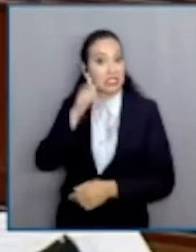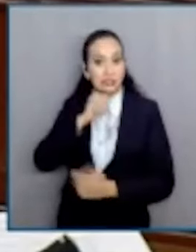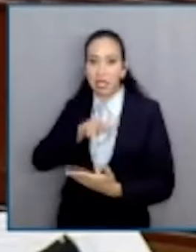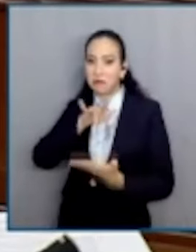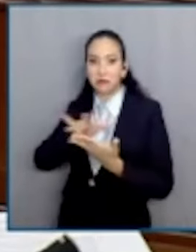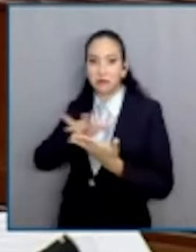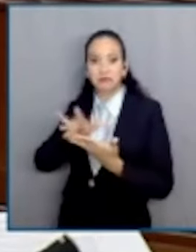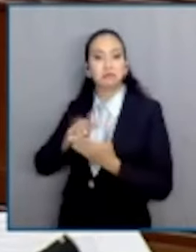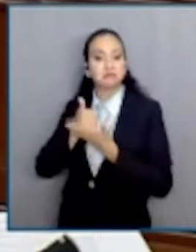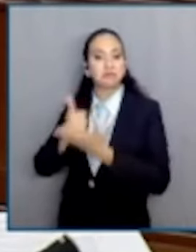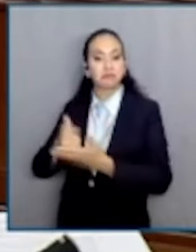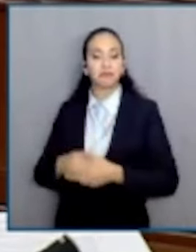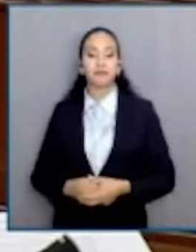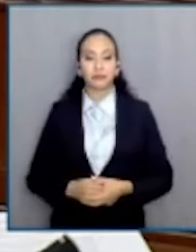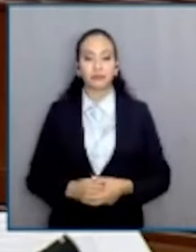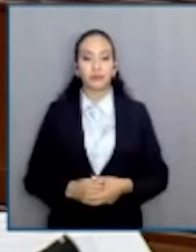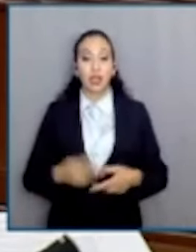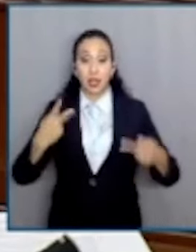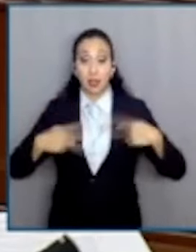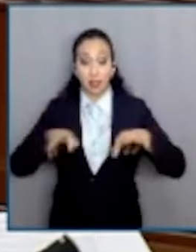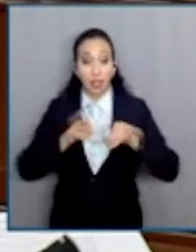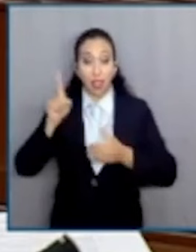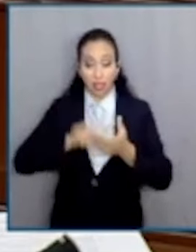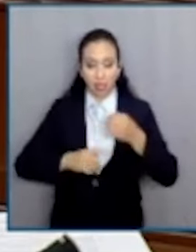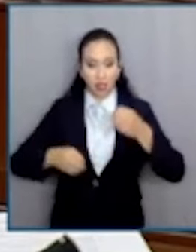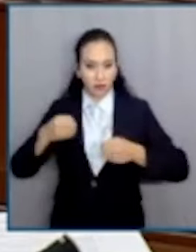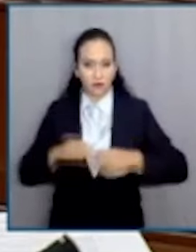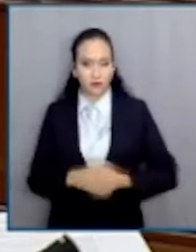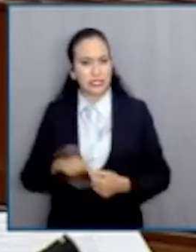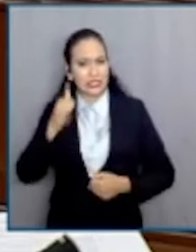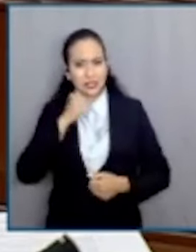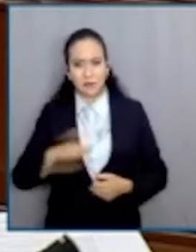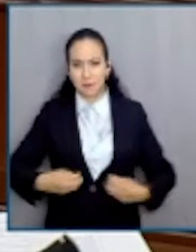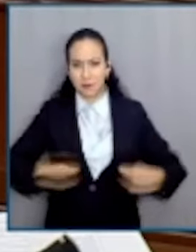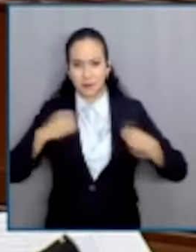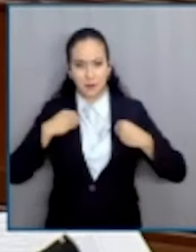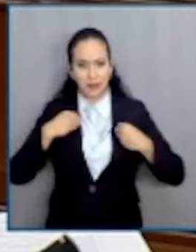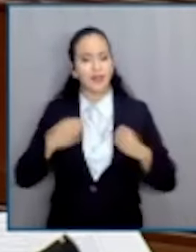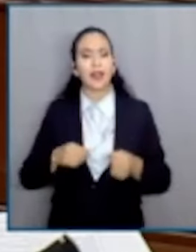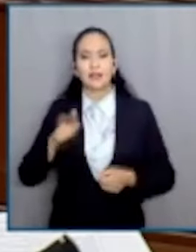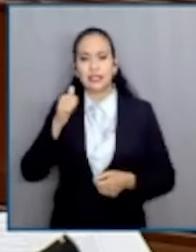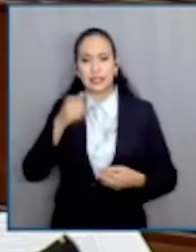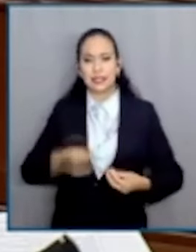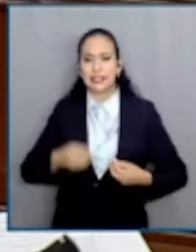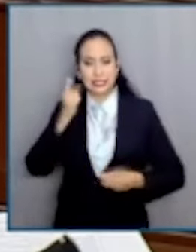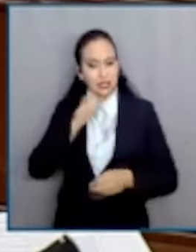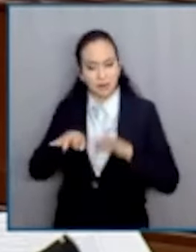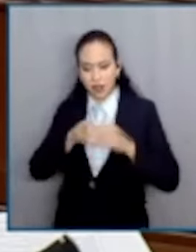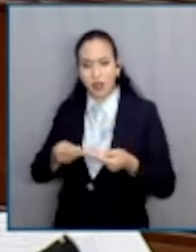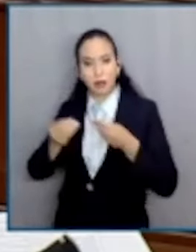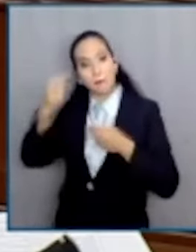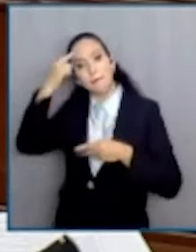personas que dedican su vida su integridad personal moral y física al servicio de la